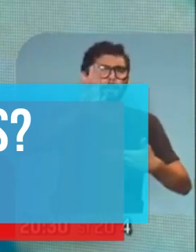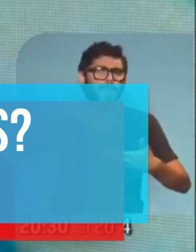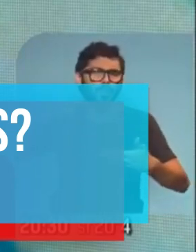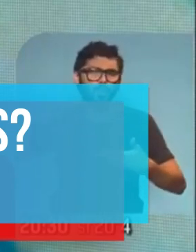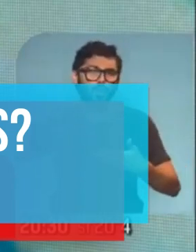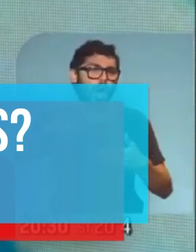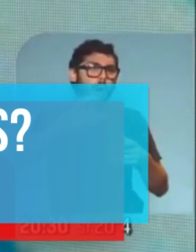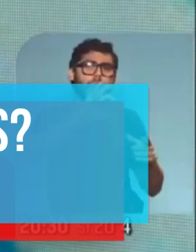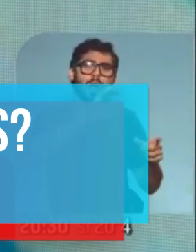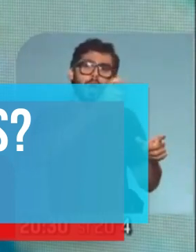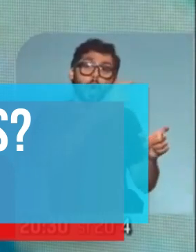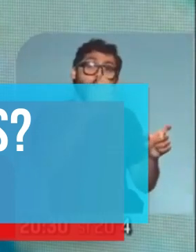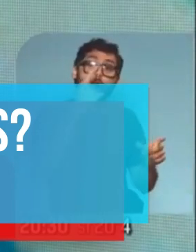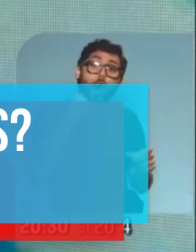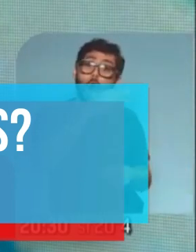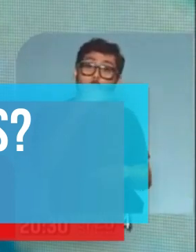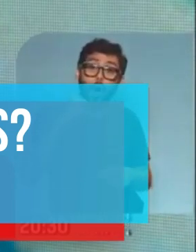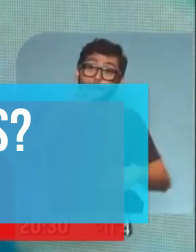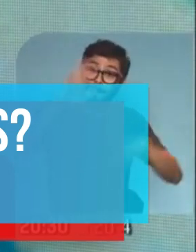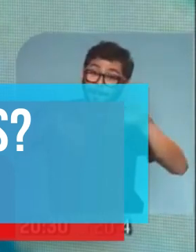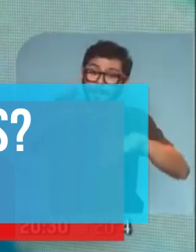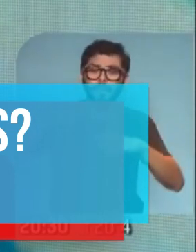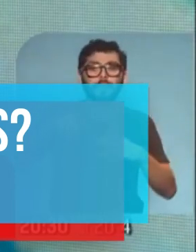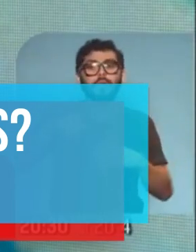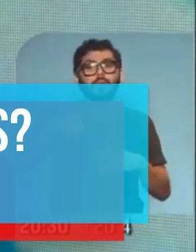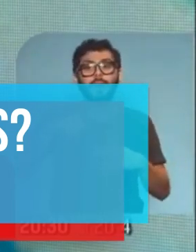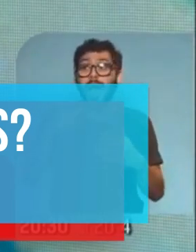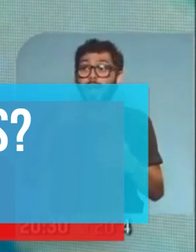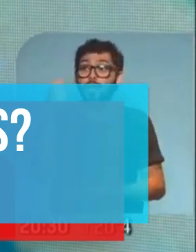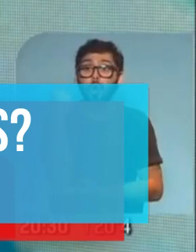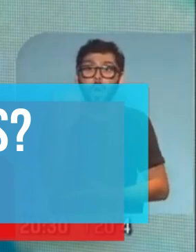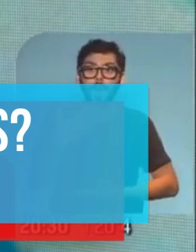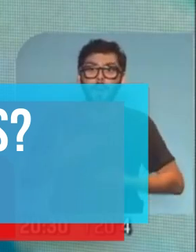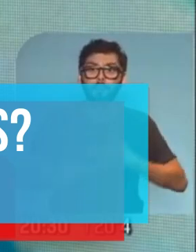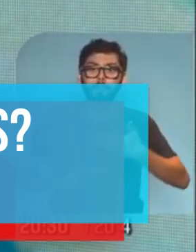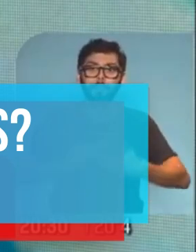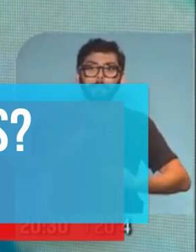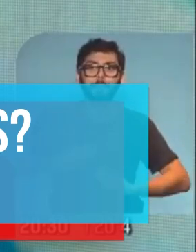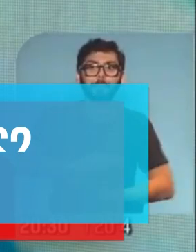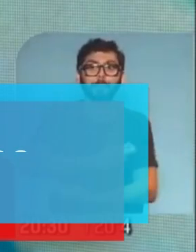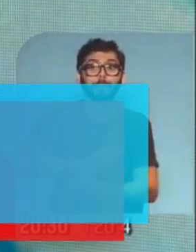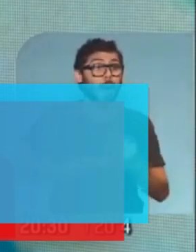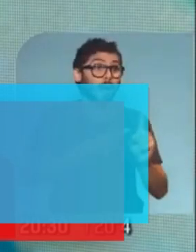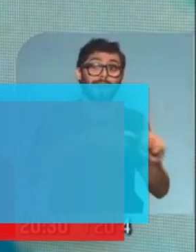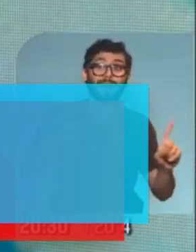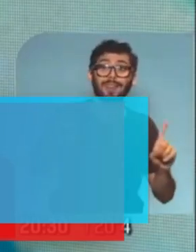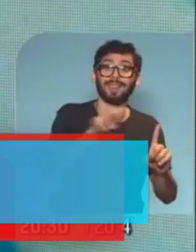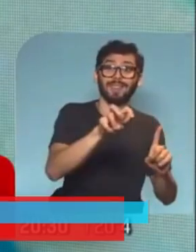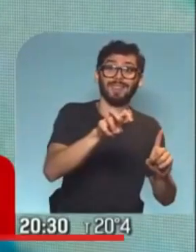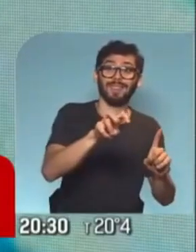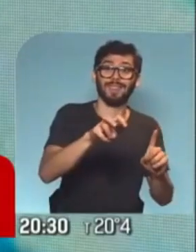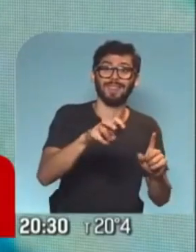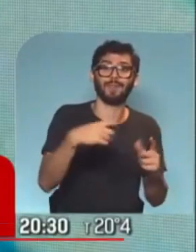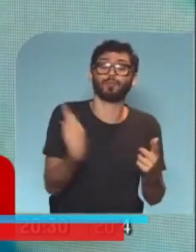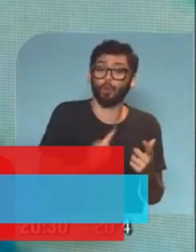hacer no cuenta con una instancia de inscripción para poder percibir el df 4 ya que aún su pago no